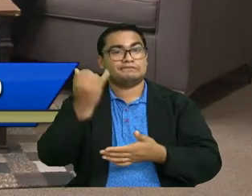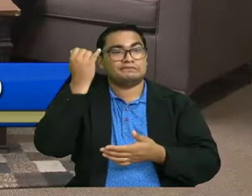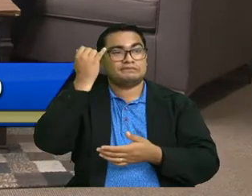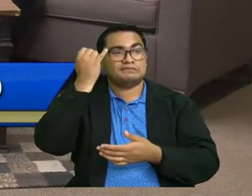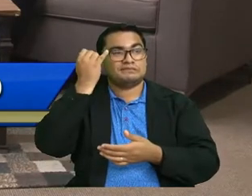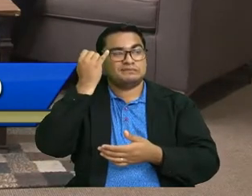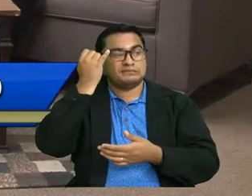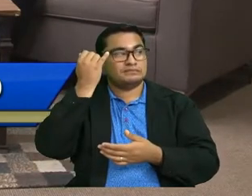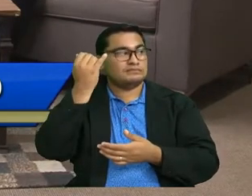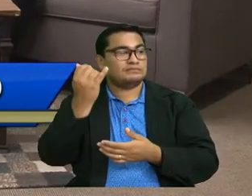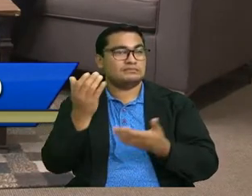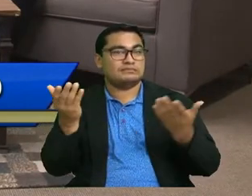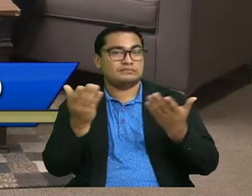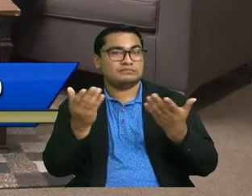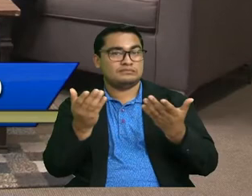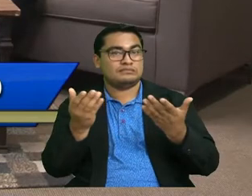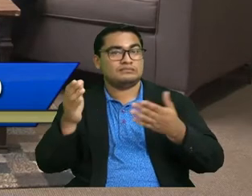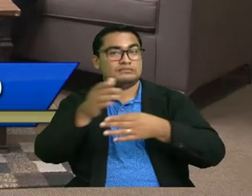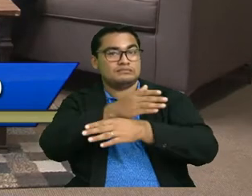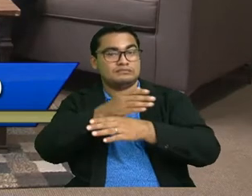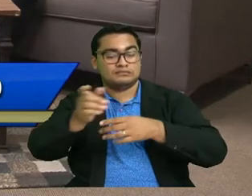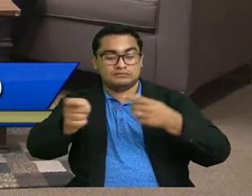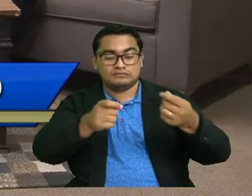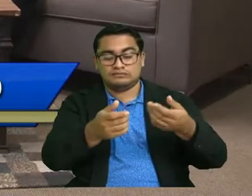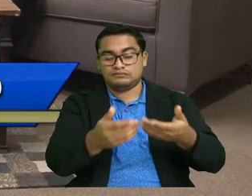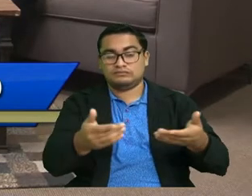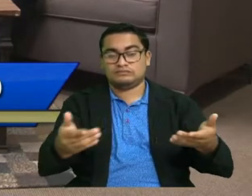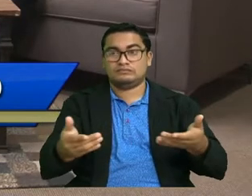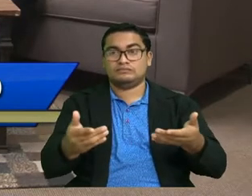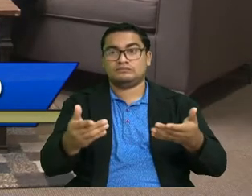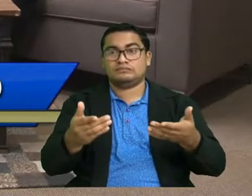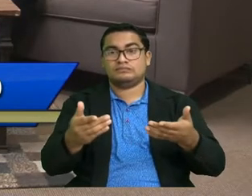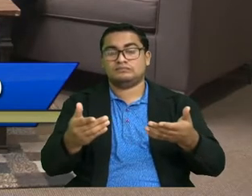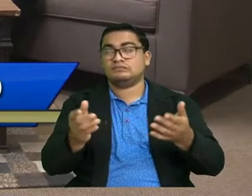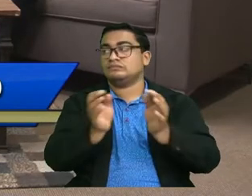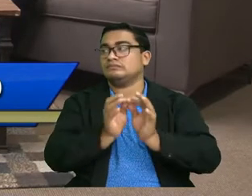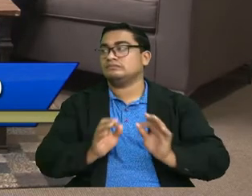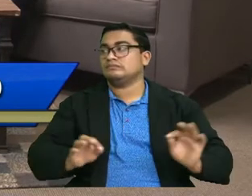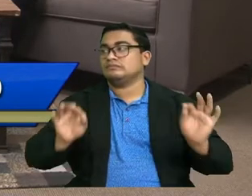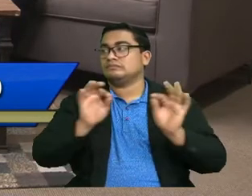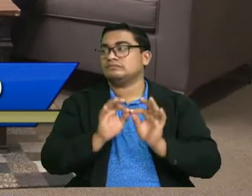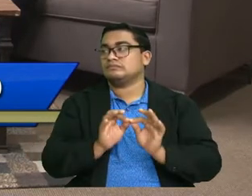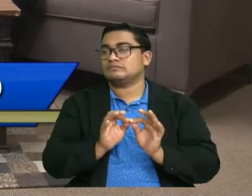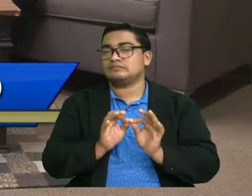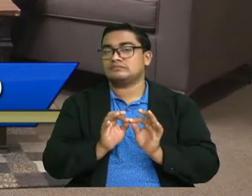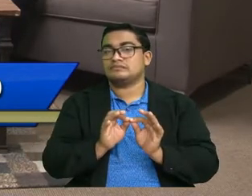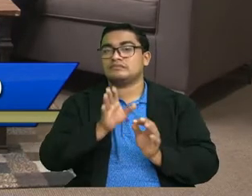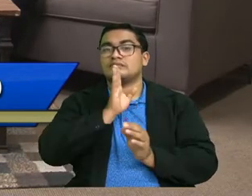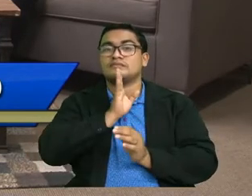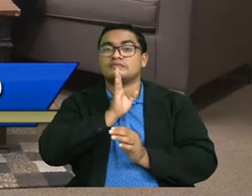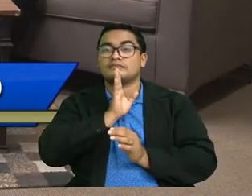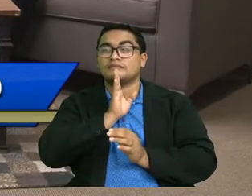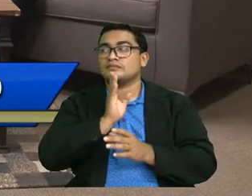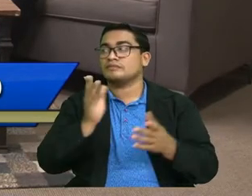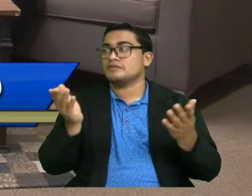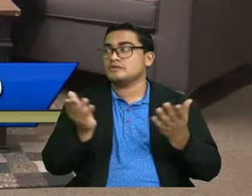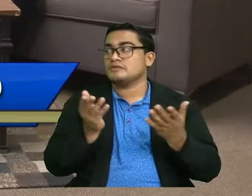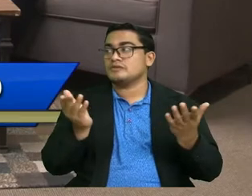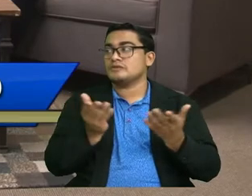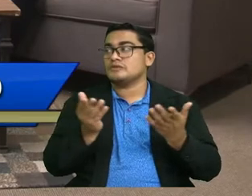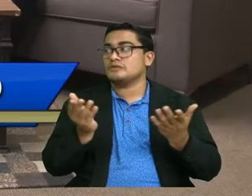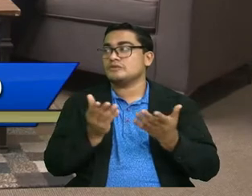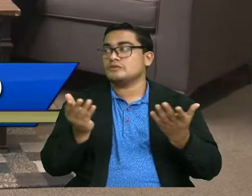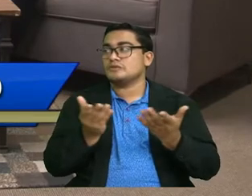están vinculados a sus productos y servicios al origen. Es decir, estamos hablando de MIPYMES de Chontales,